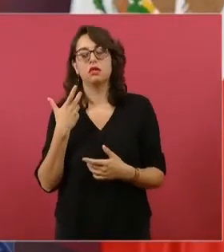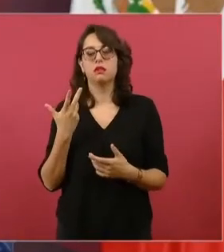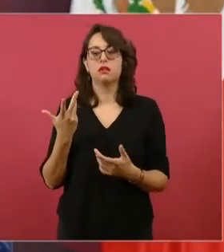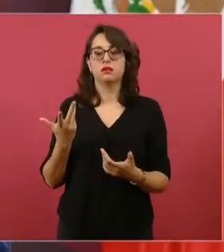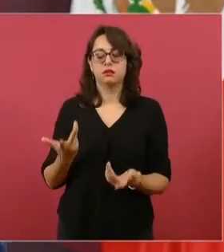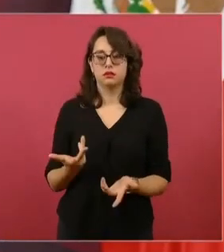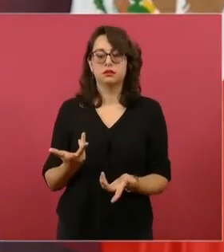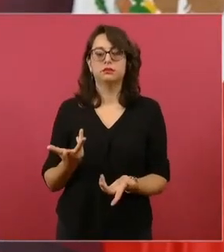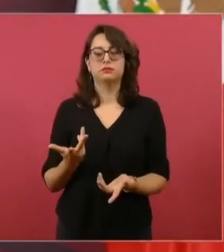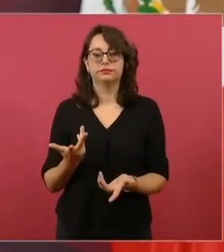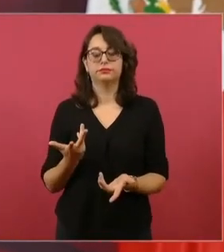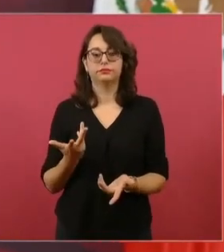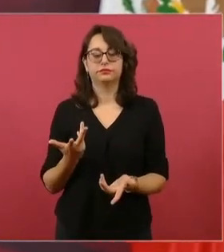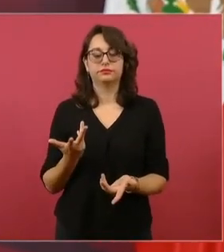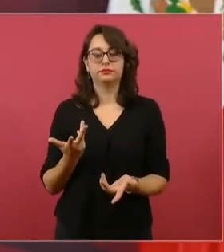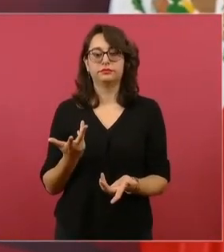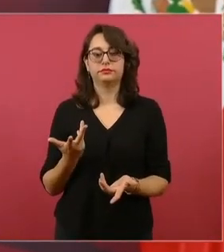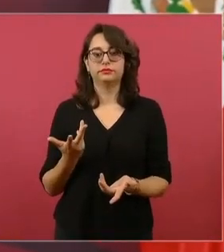Bueno, eso